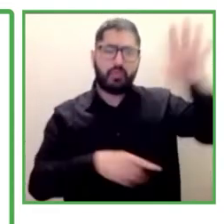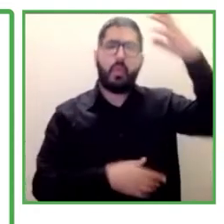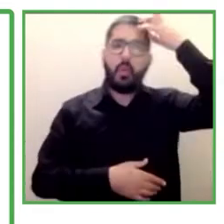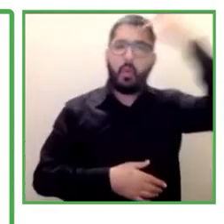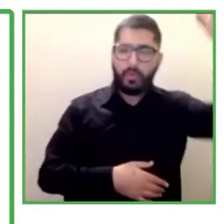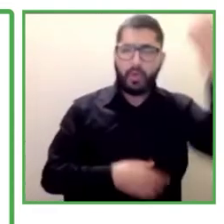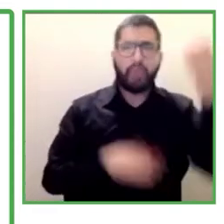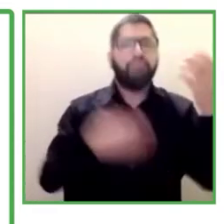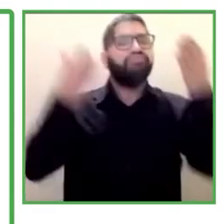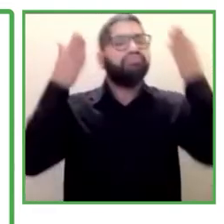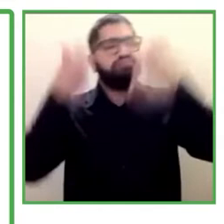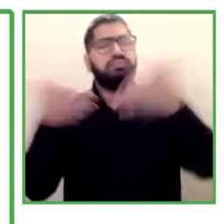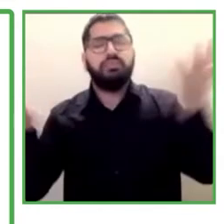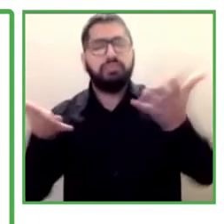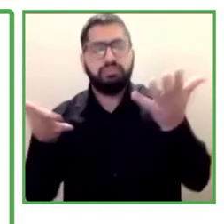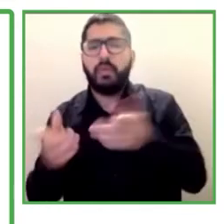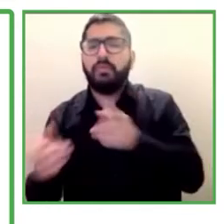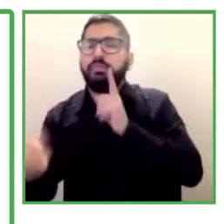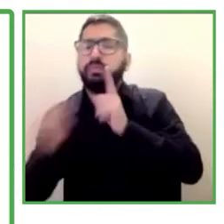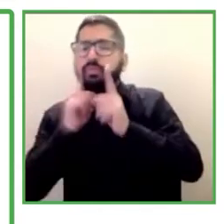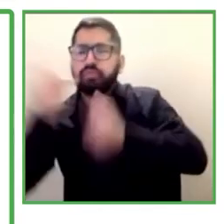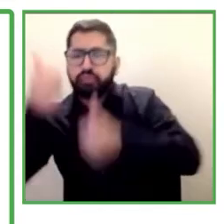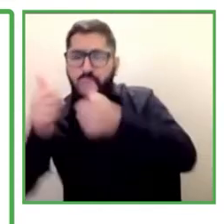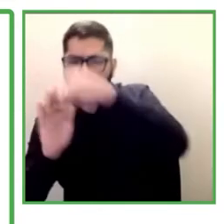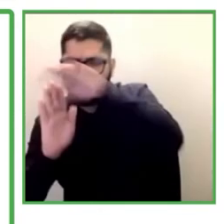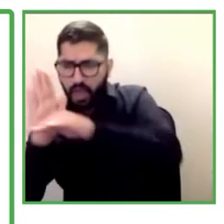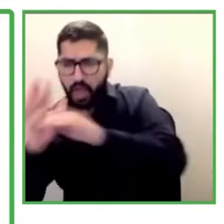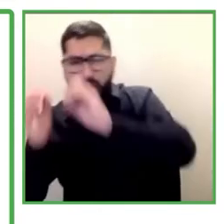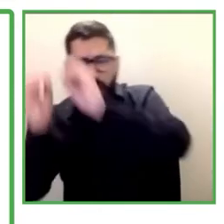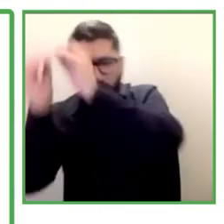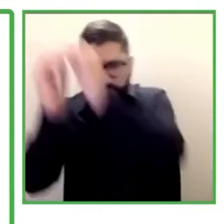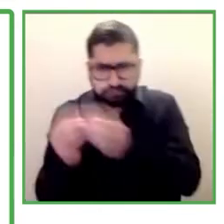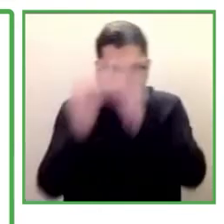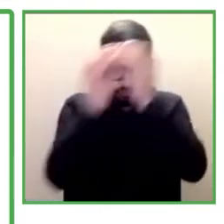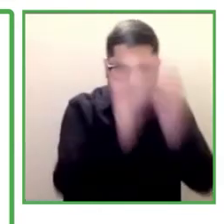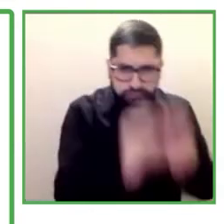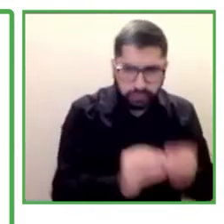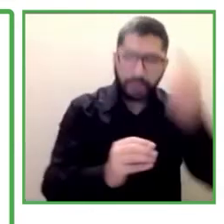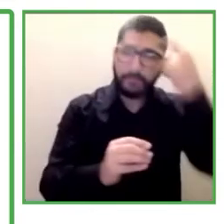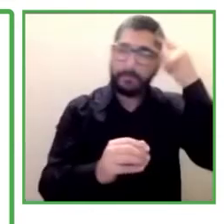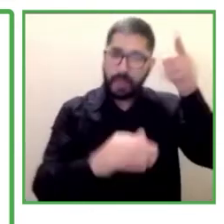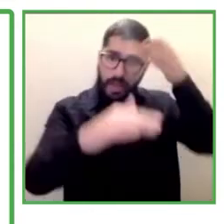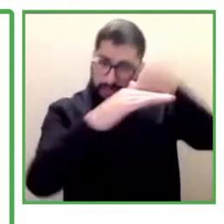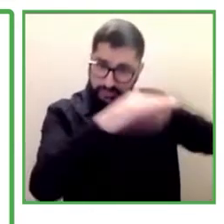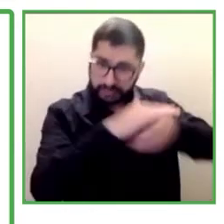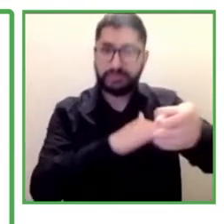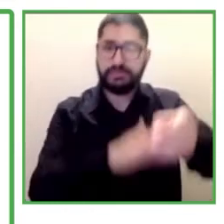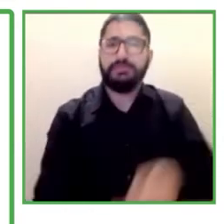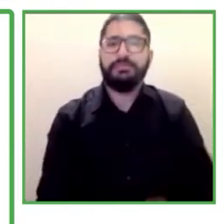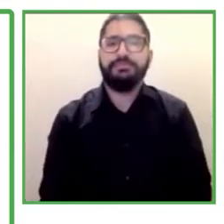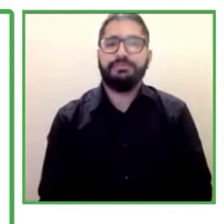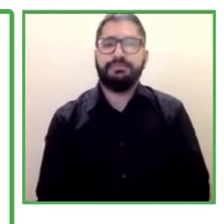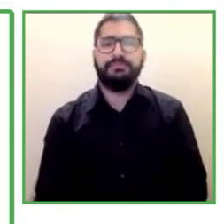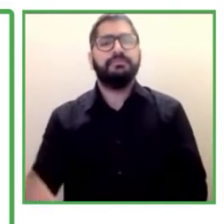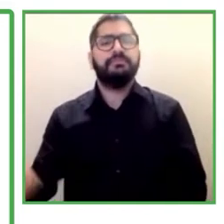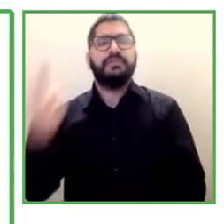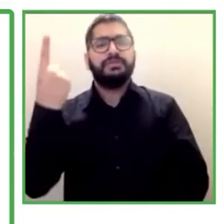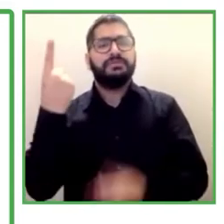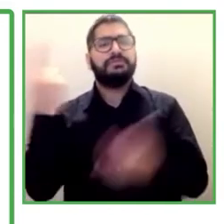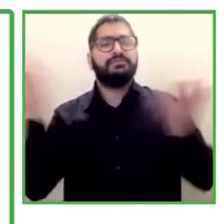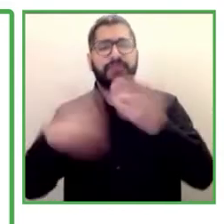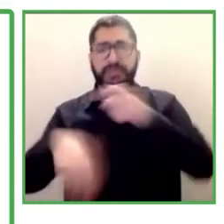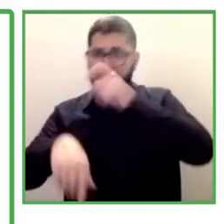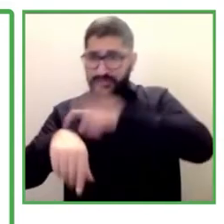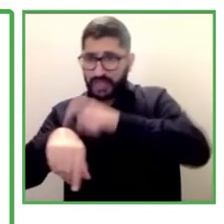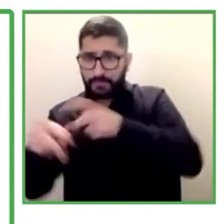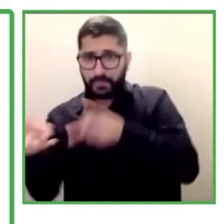se tenía que llevar a cabo para poder acceder. Desde un primer momento pensamos que podía ser más interesante un examen tipo